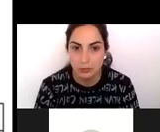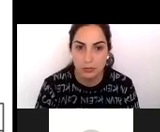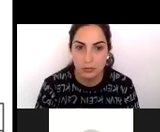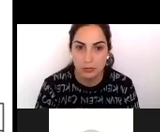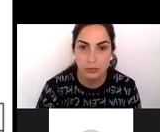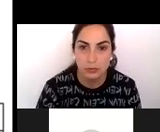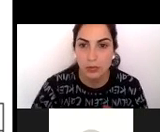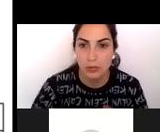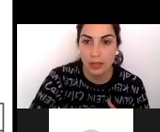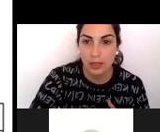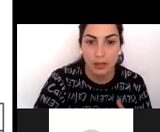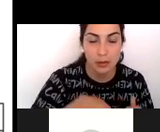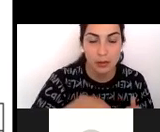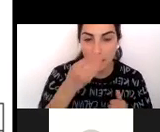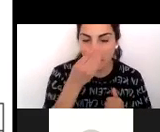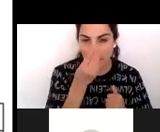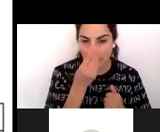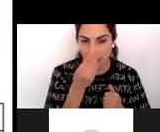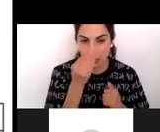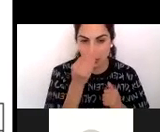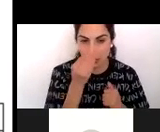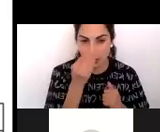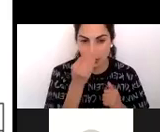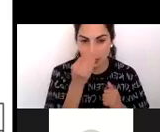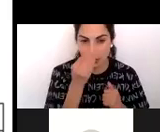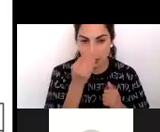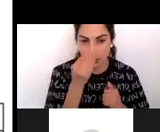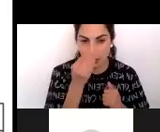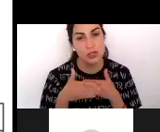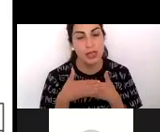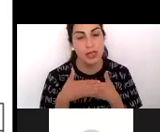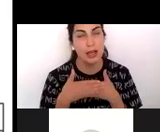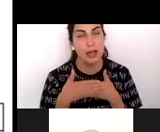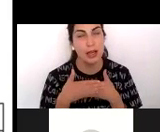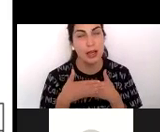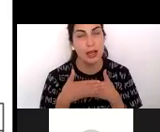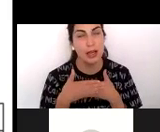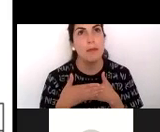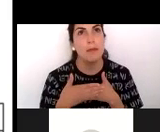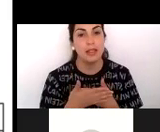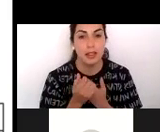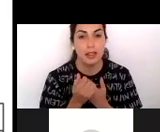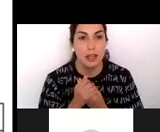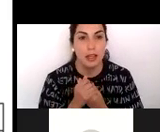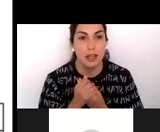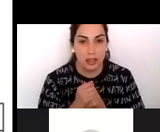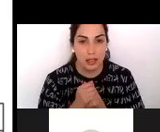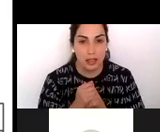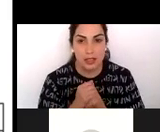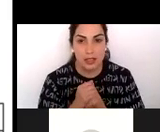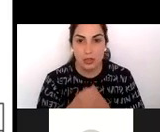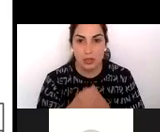¿Como los amigos? Amigos, ya. Es como una relación más directa, ¿ya?